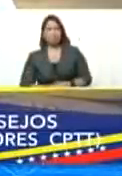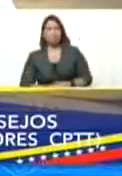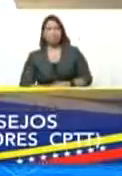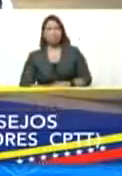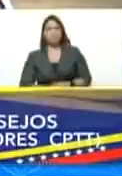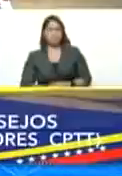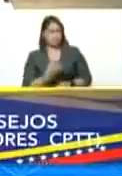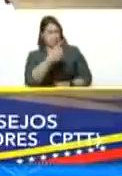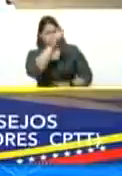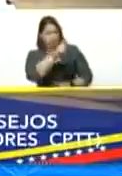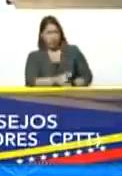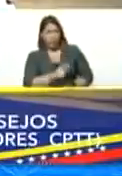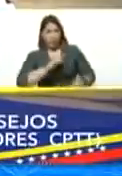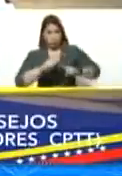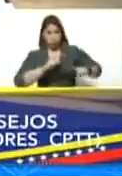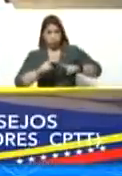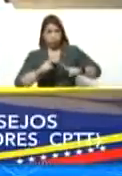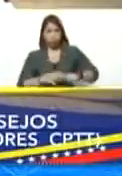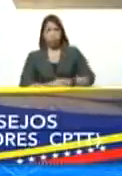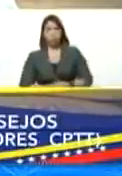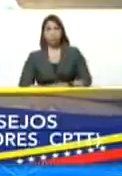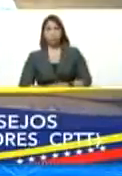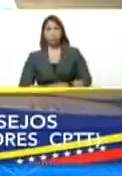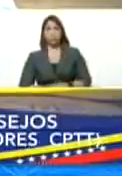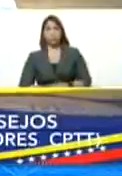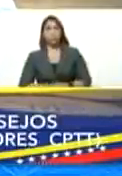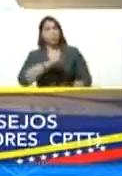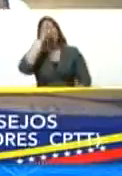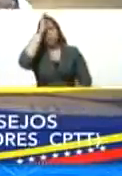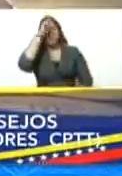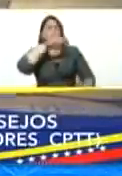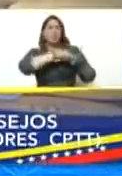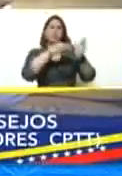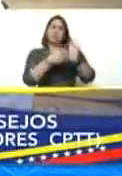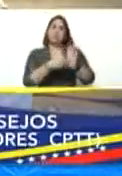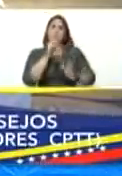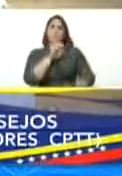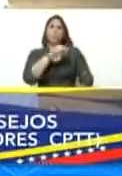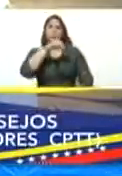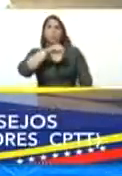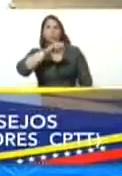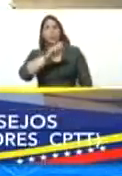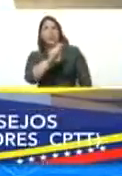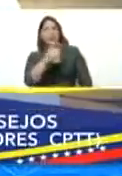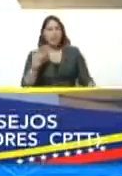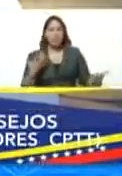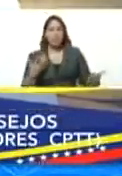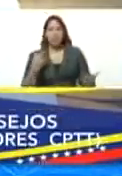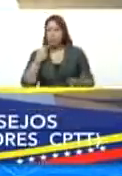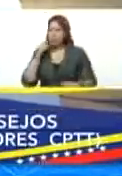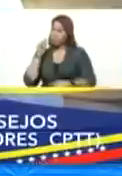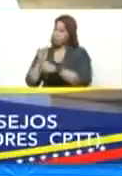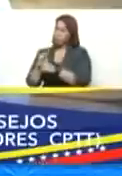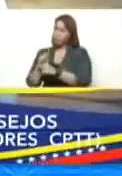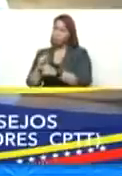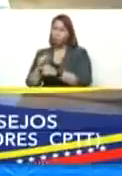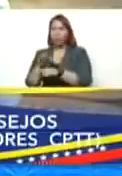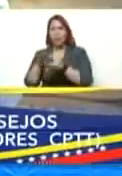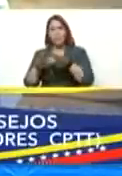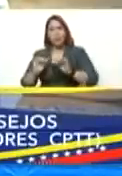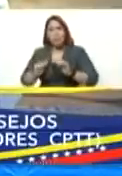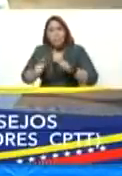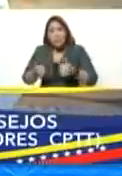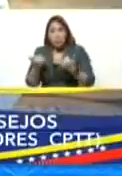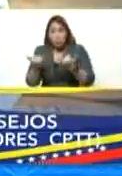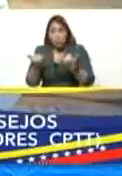una persona que es dirigente, no sabía qué significaba .net? Y yo le dije: bueno, aquí apenas estamos